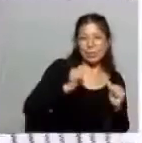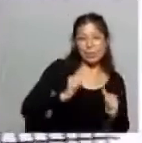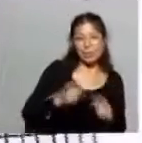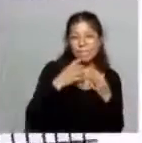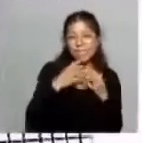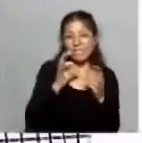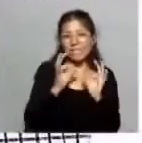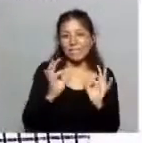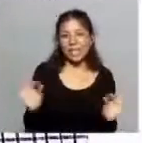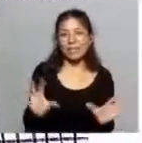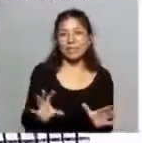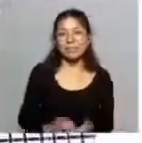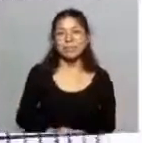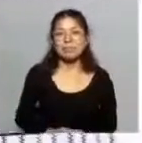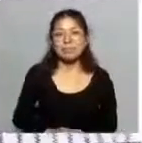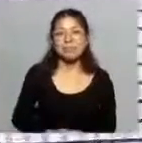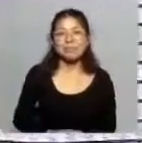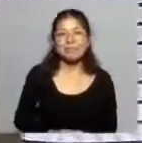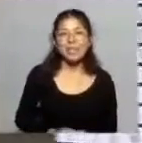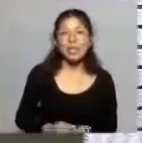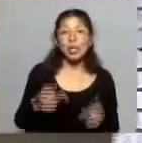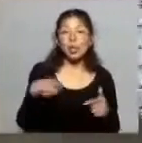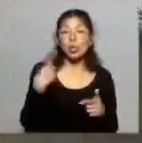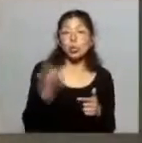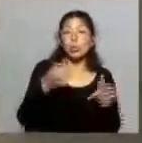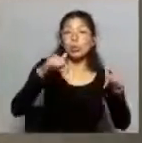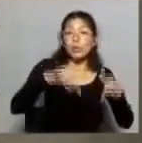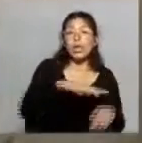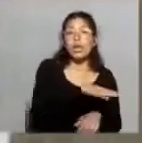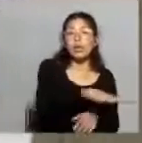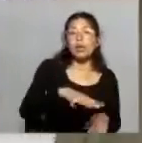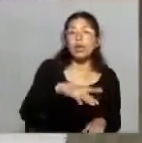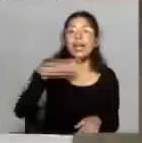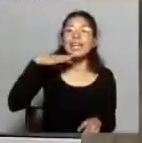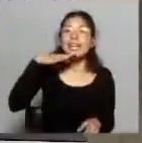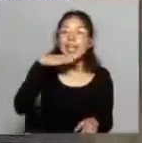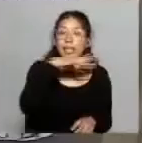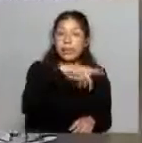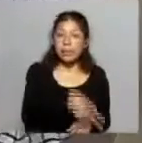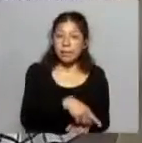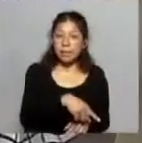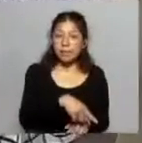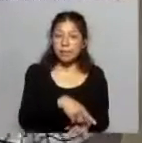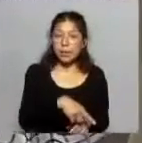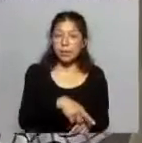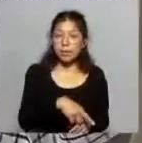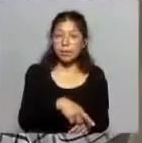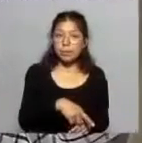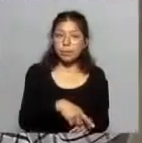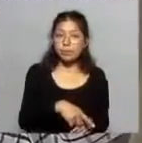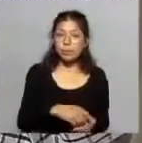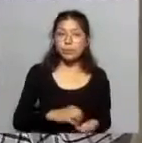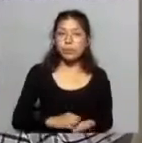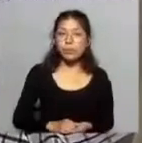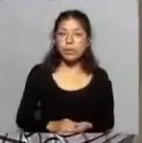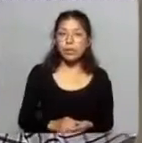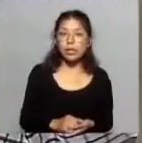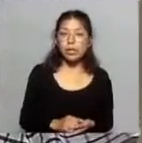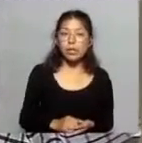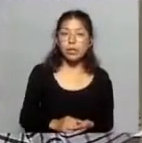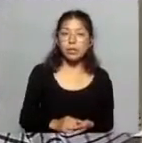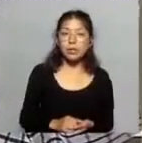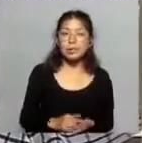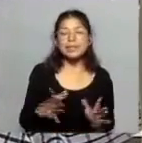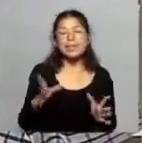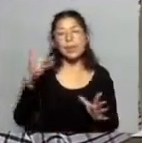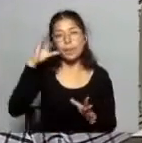vamos a estar este bueno en la localidad de libertador General San Martín en en el mire se me